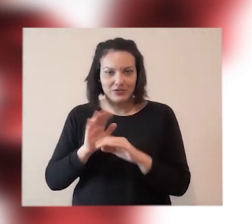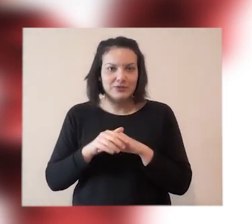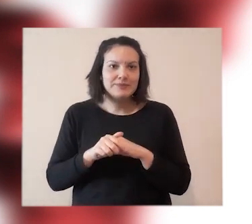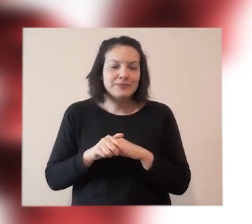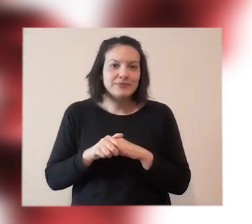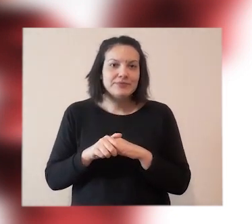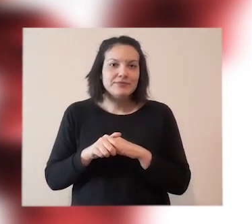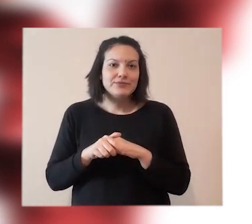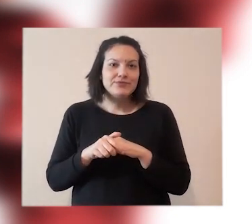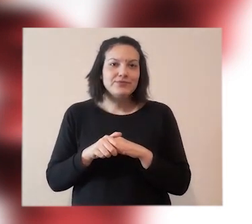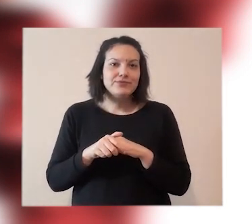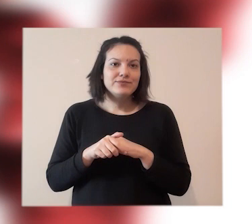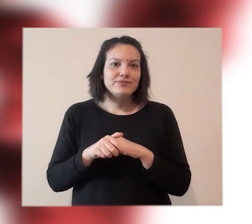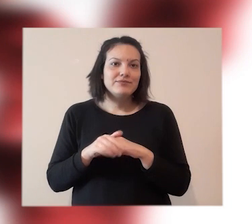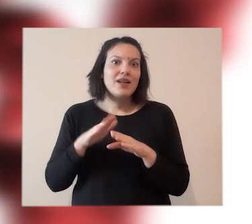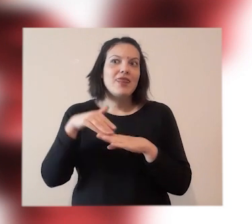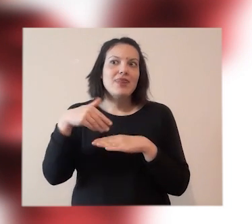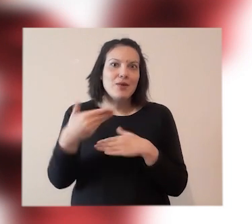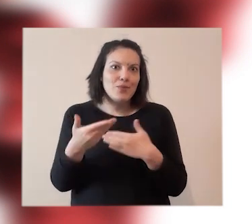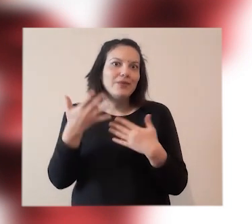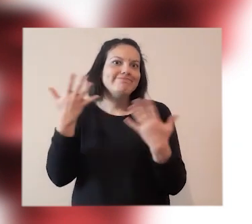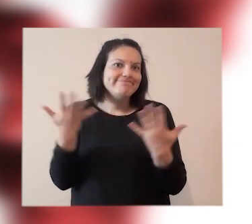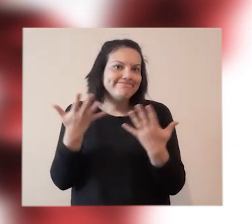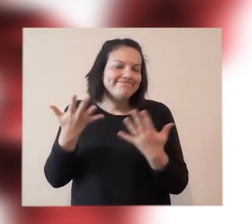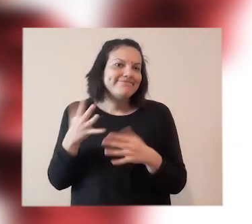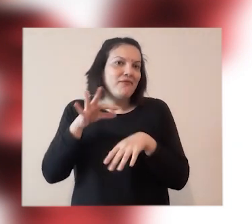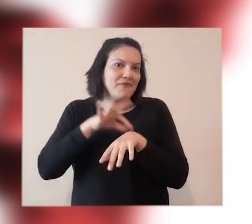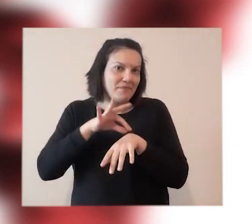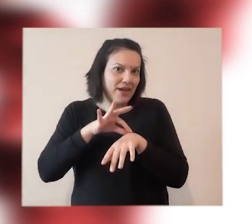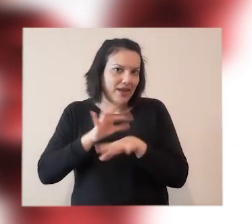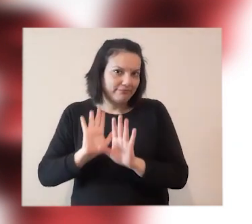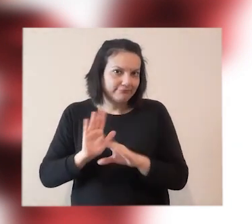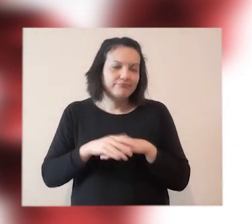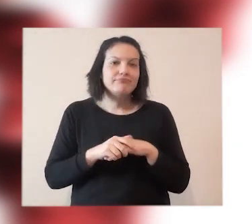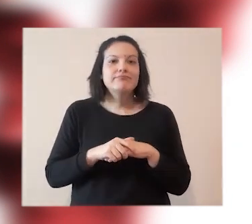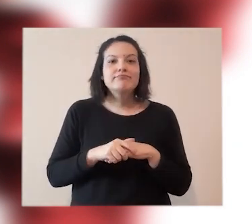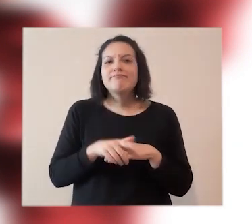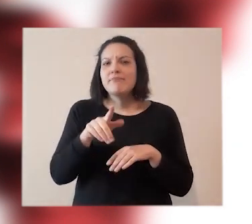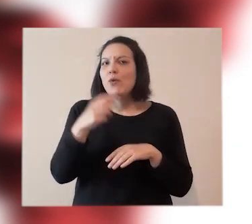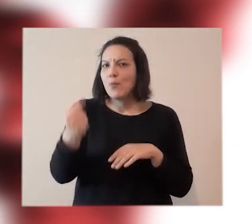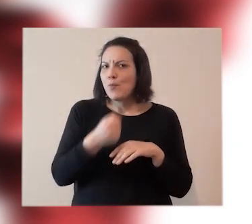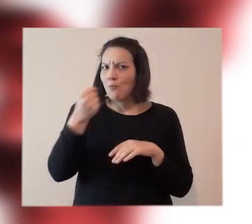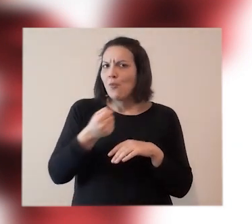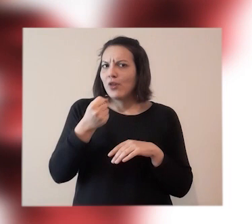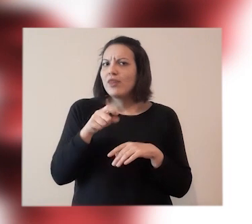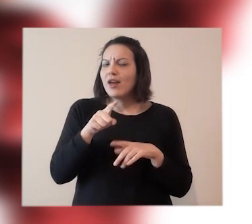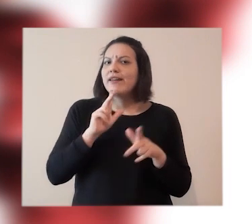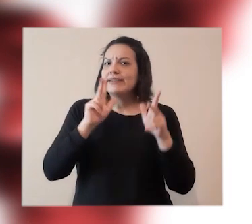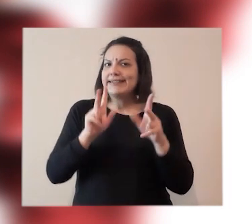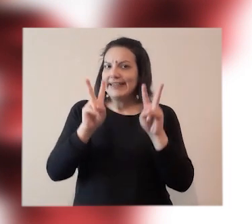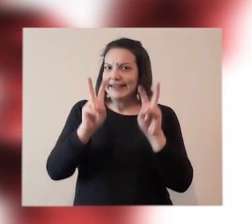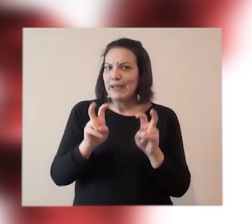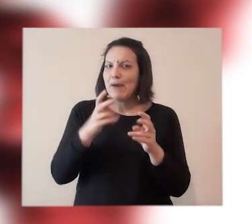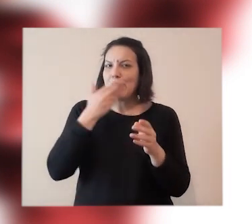piel, digamos, y bueno, y que posteriormente ocurra la infección. Entonces, eso me parece importante destacarlo en relación